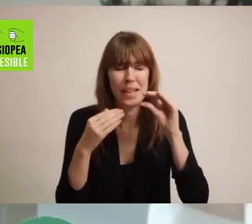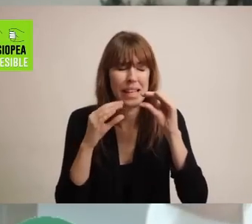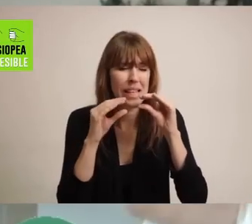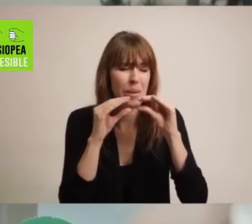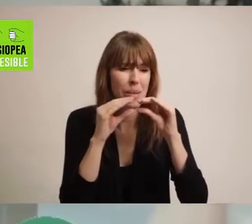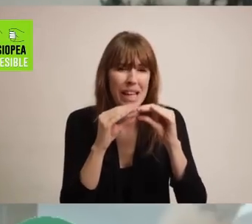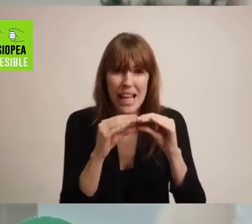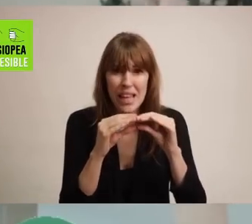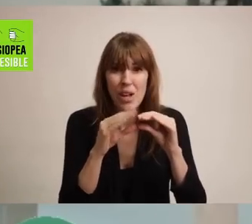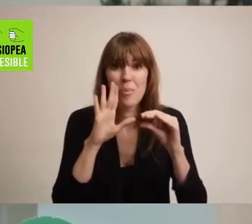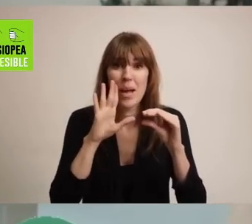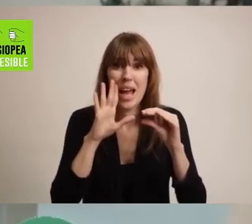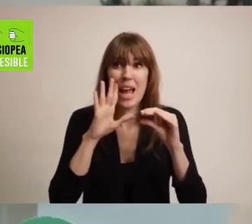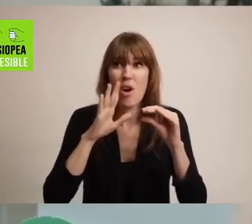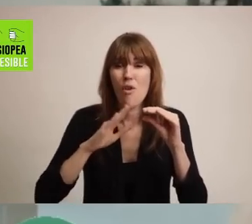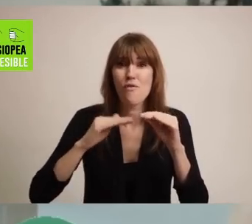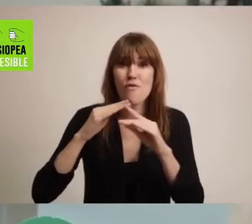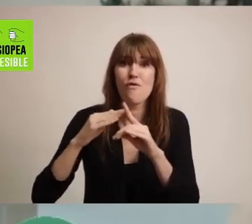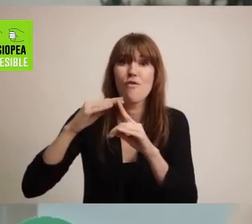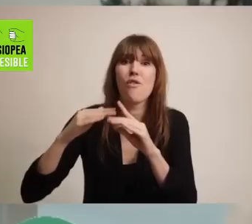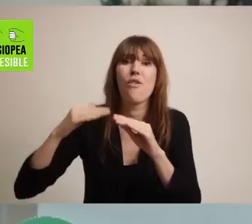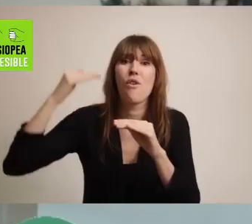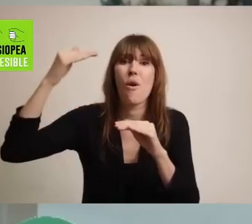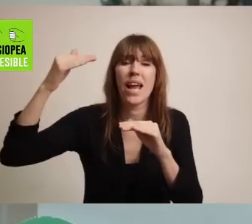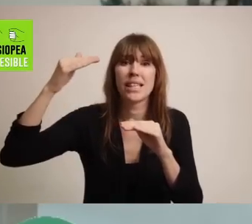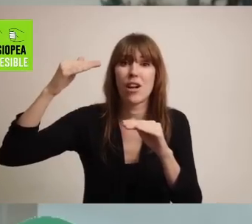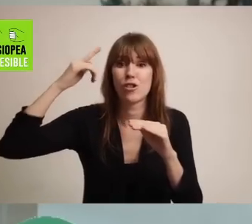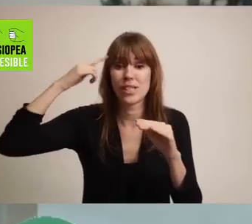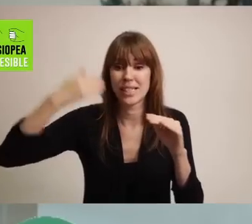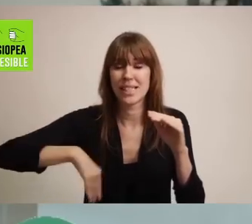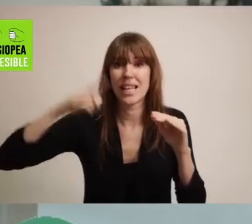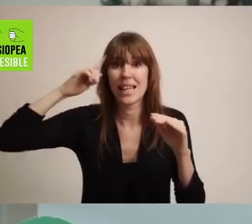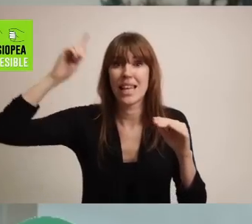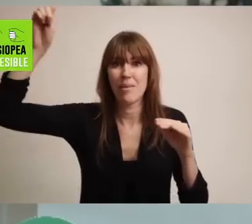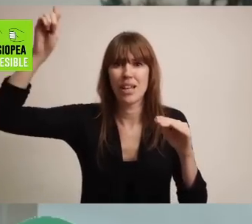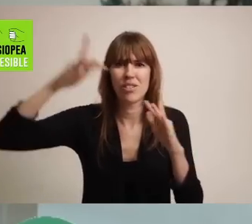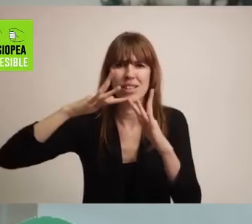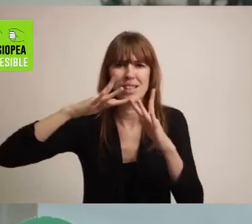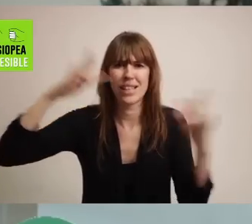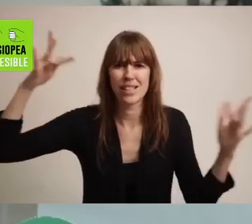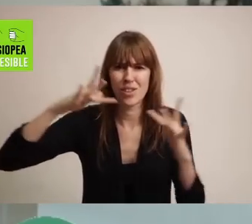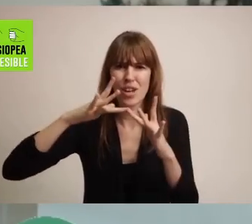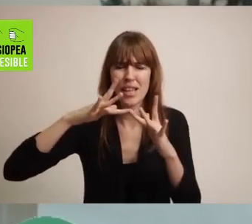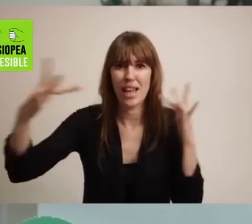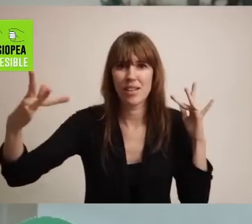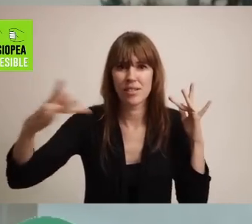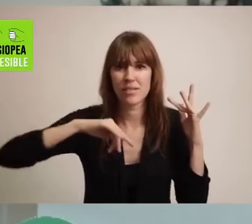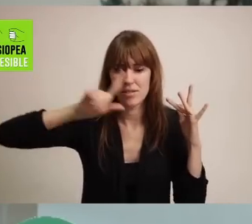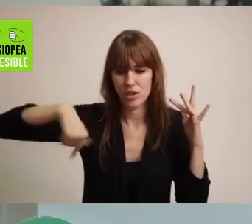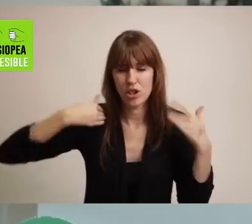y estamos tan desconectados de la fuente y de nuestro ser divino, porque tenemos un ser